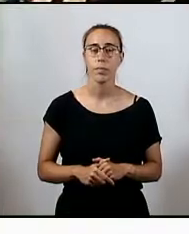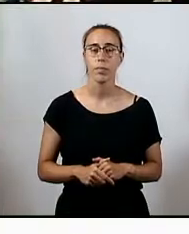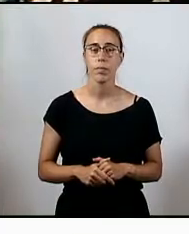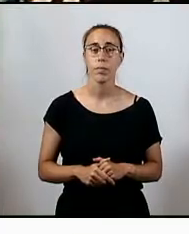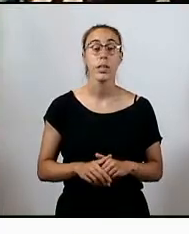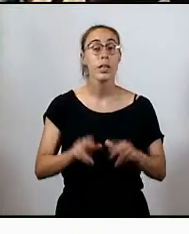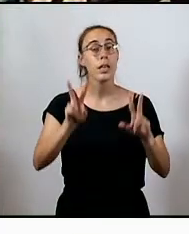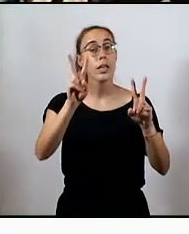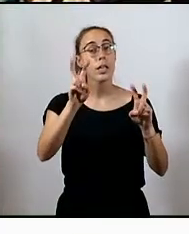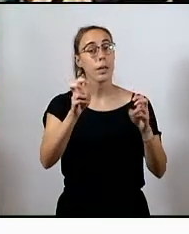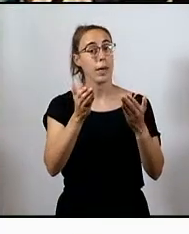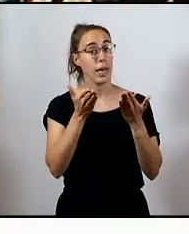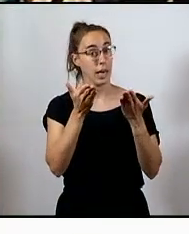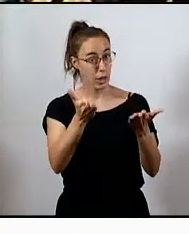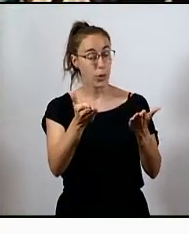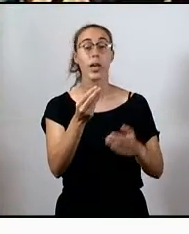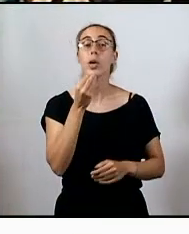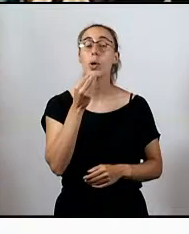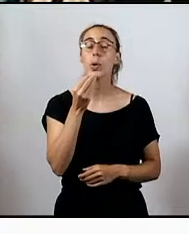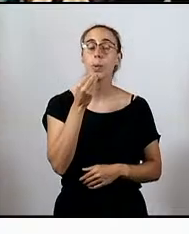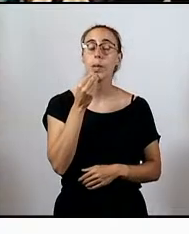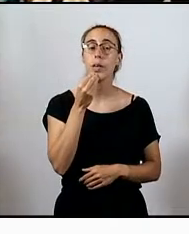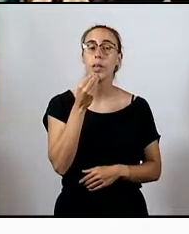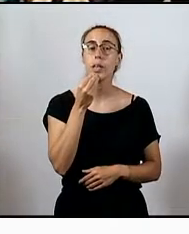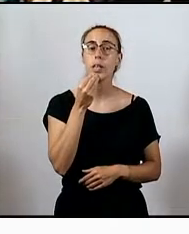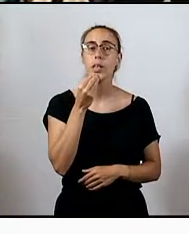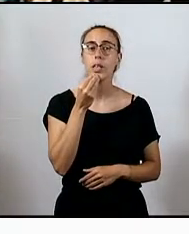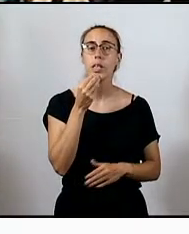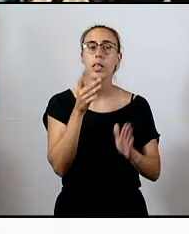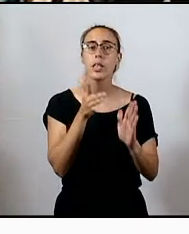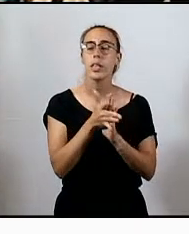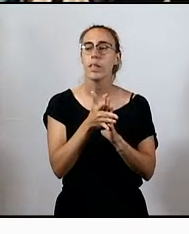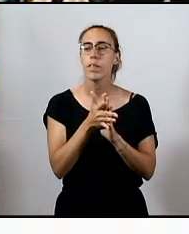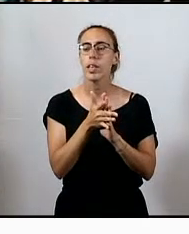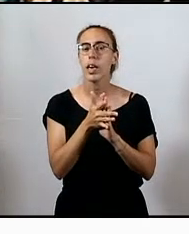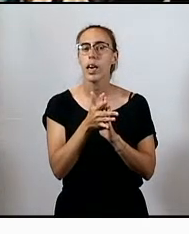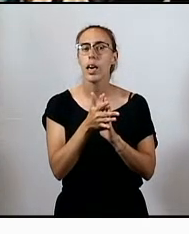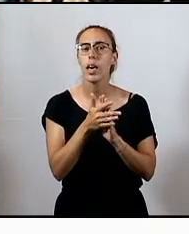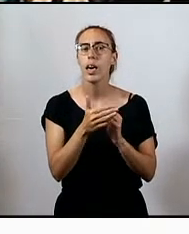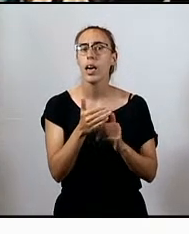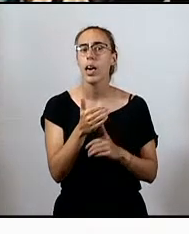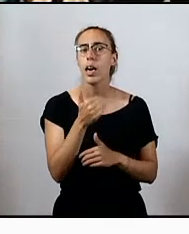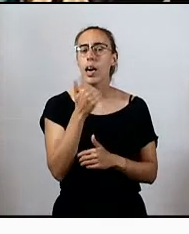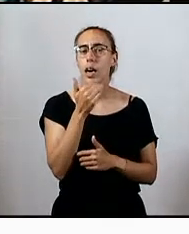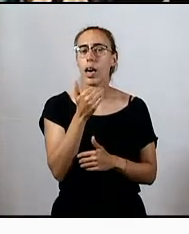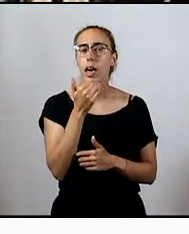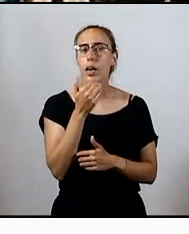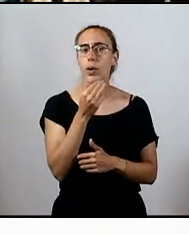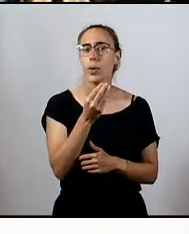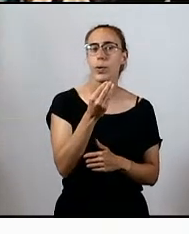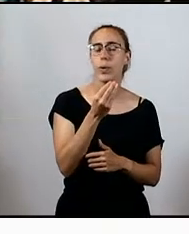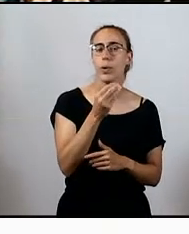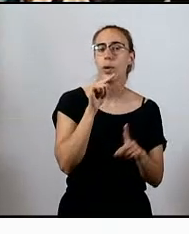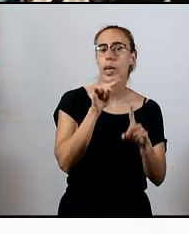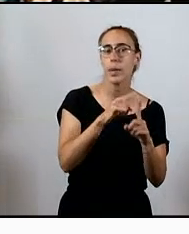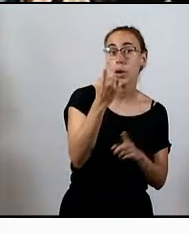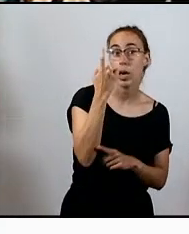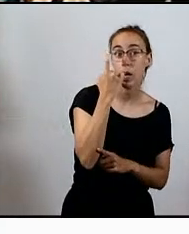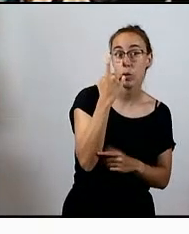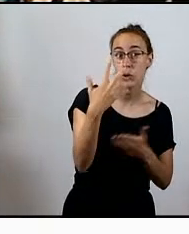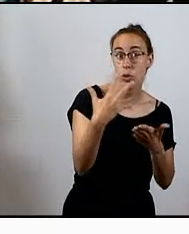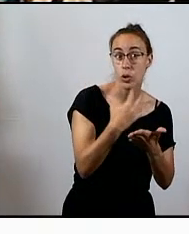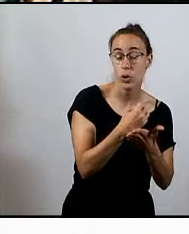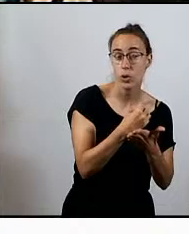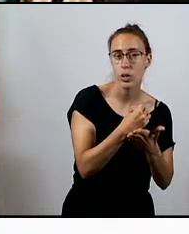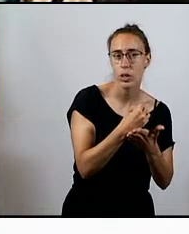Respecto a las ayudas de los comedores, ¿van a continuar siendo públicas? ¿Se va a facilitar a todos los estudiantes? ¿Está hablando